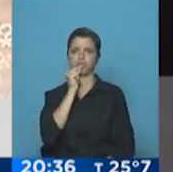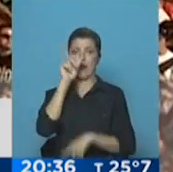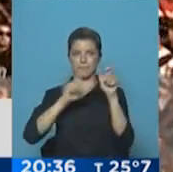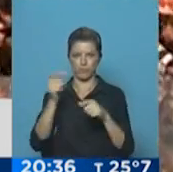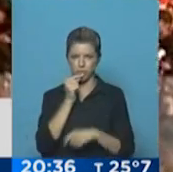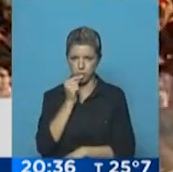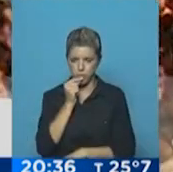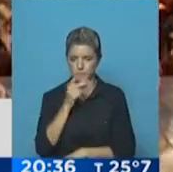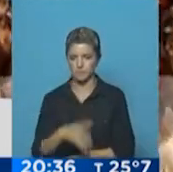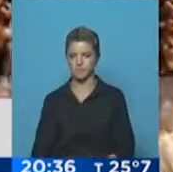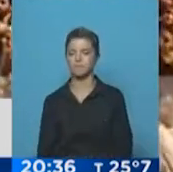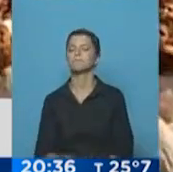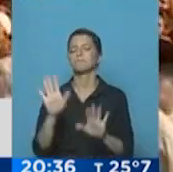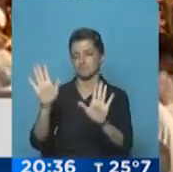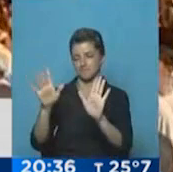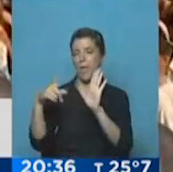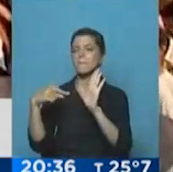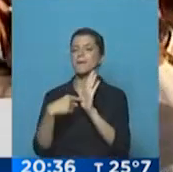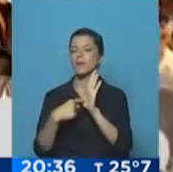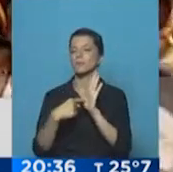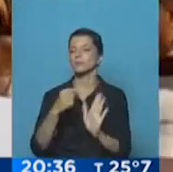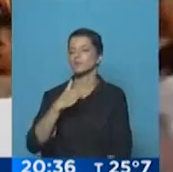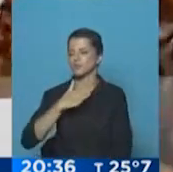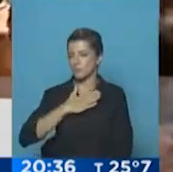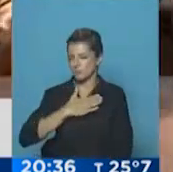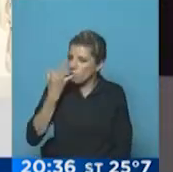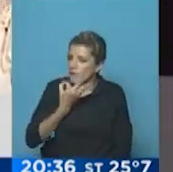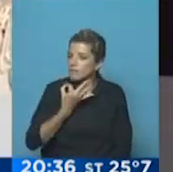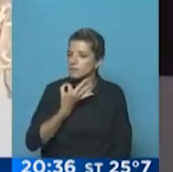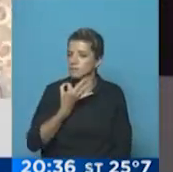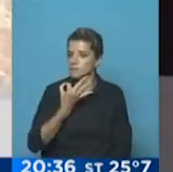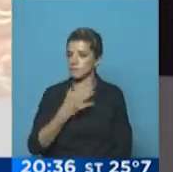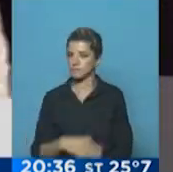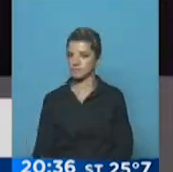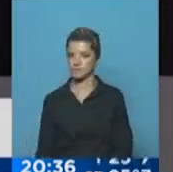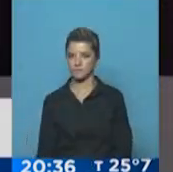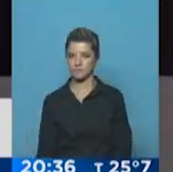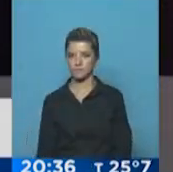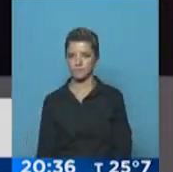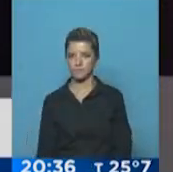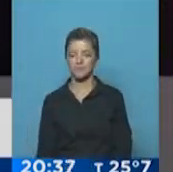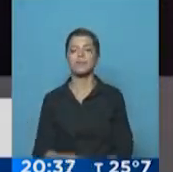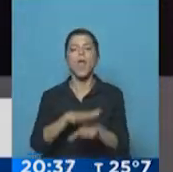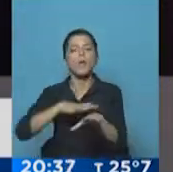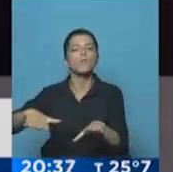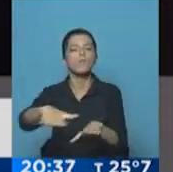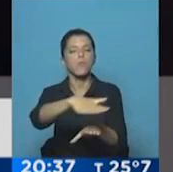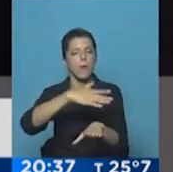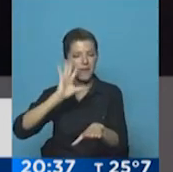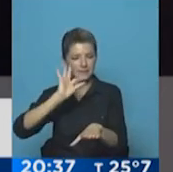Pero estoy convencida de que hay una conciencia nacional,